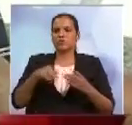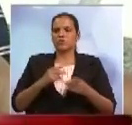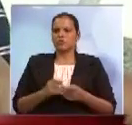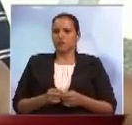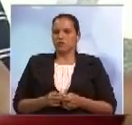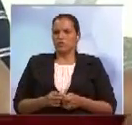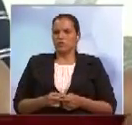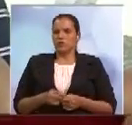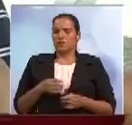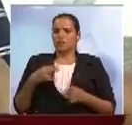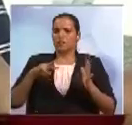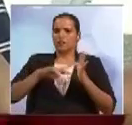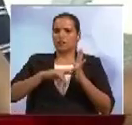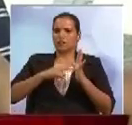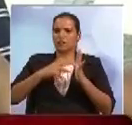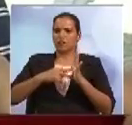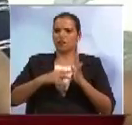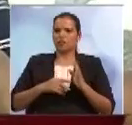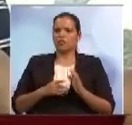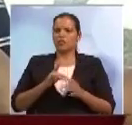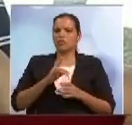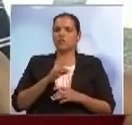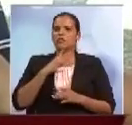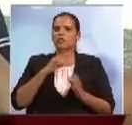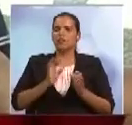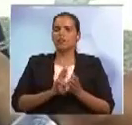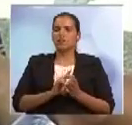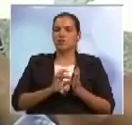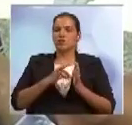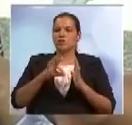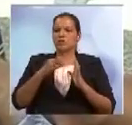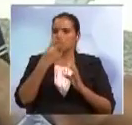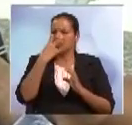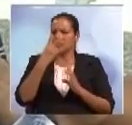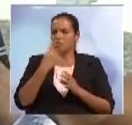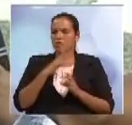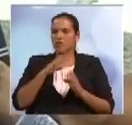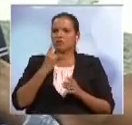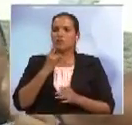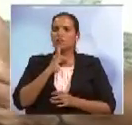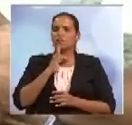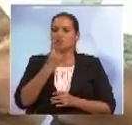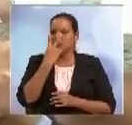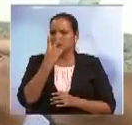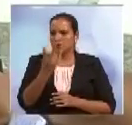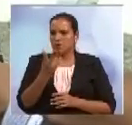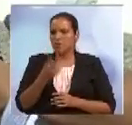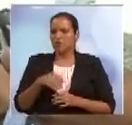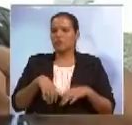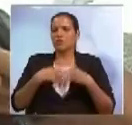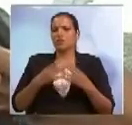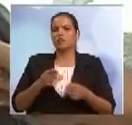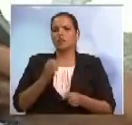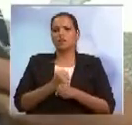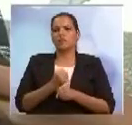arma se conecta a través del internet y desde eeuu empieza todo el sistema de programación y